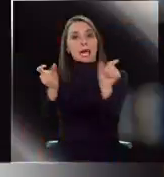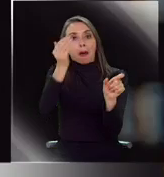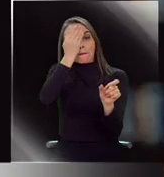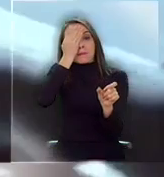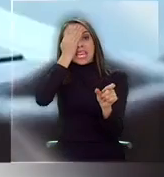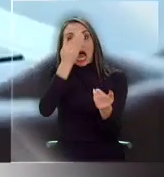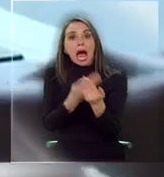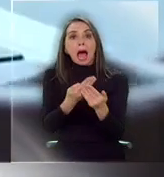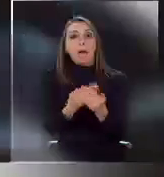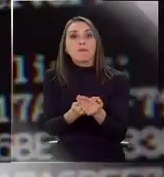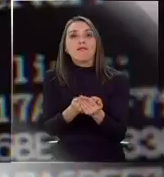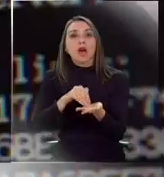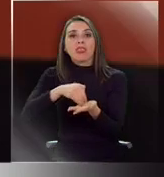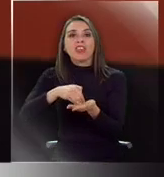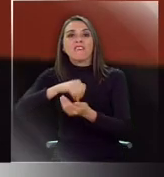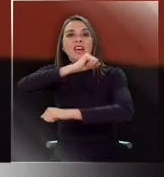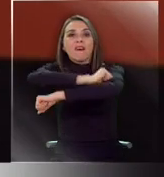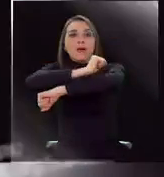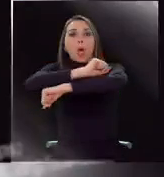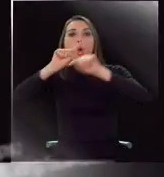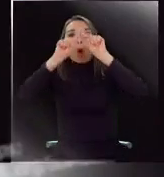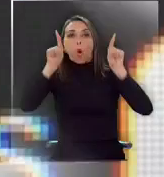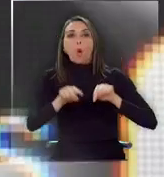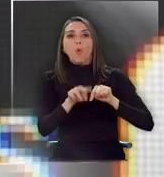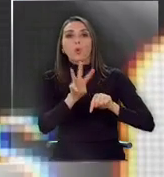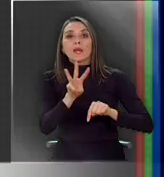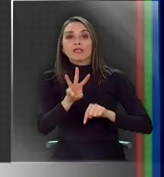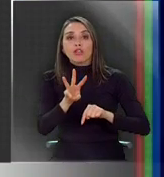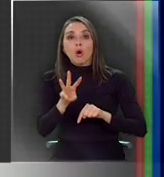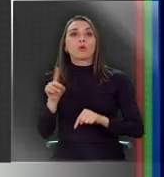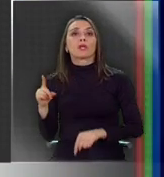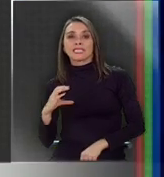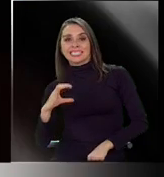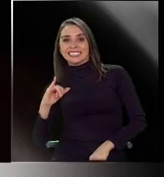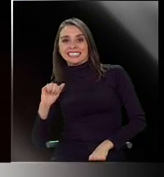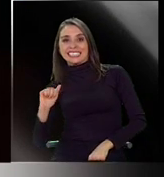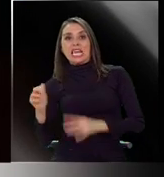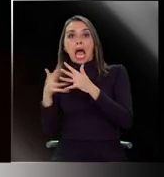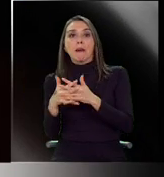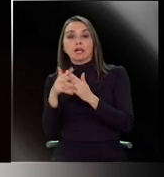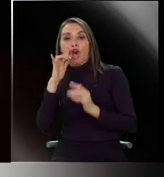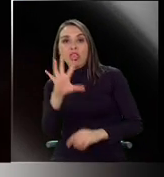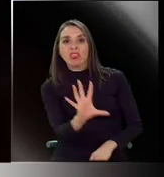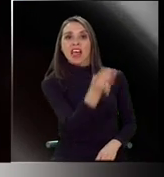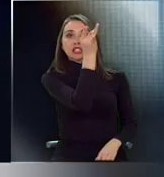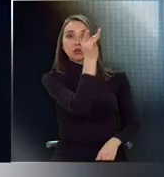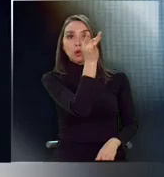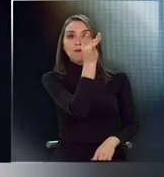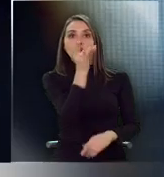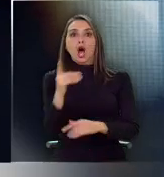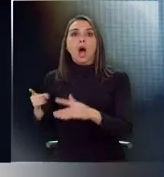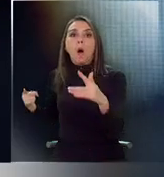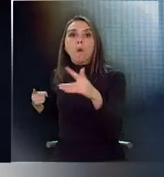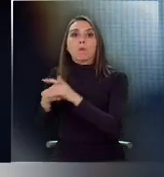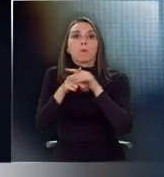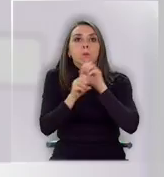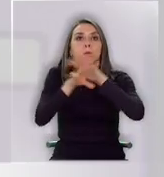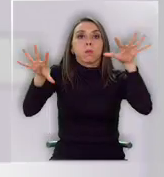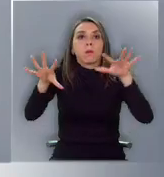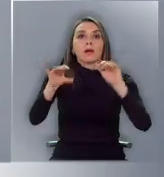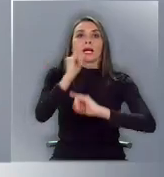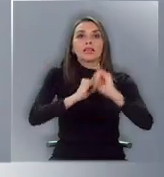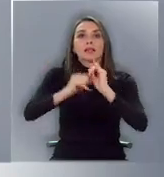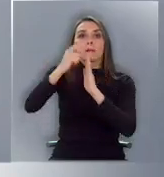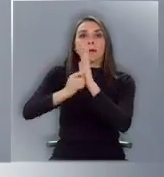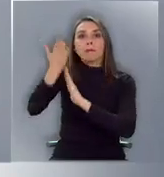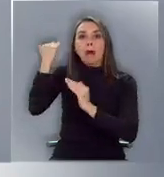aprovecharon una debilidad de Windows, descubierta por la Agencia de Seguridad Nacional de Estados Unidos, pero que se filtró en Internet el mes